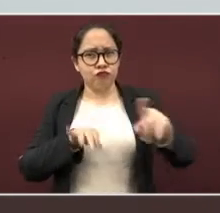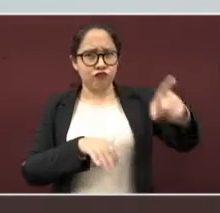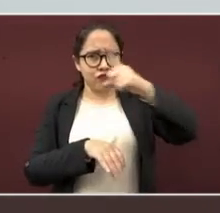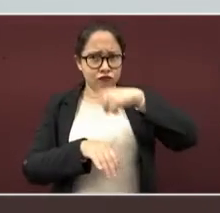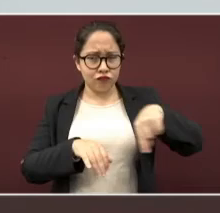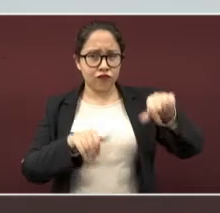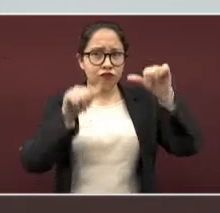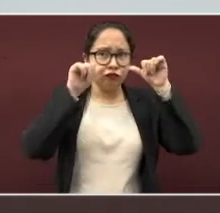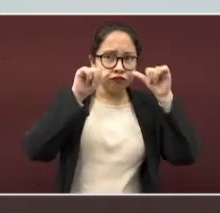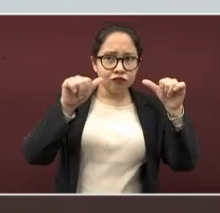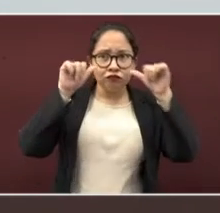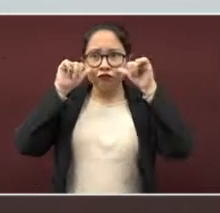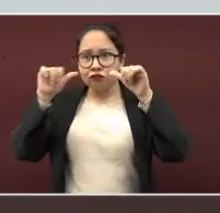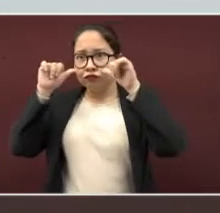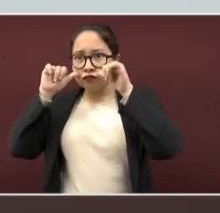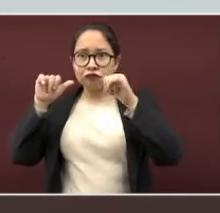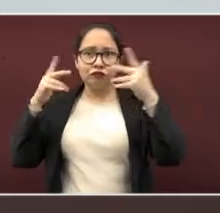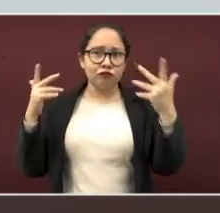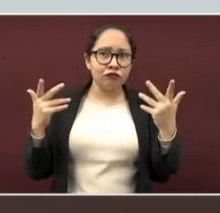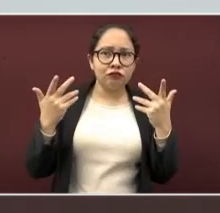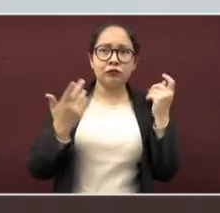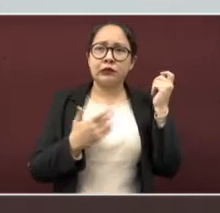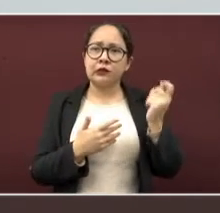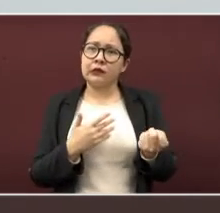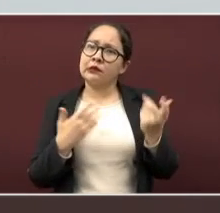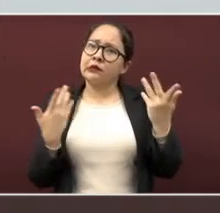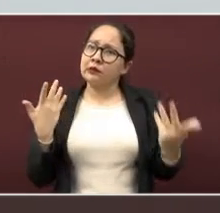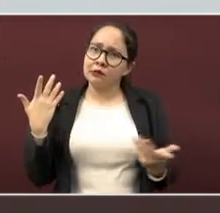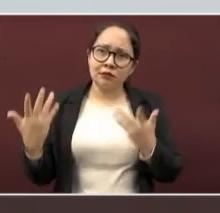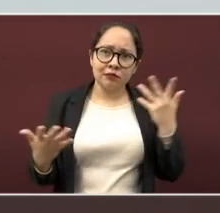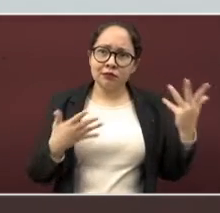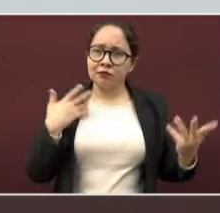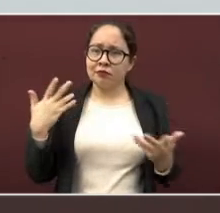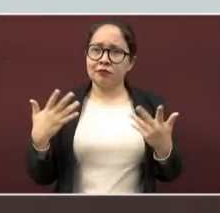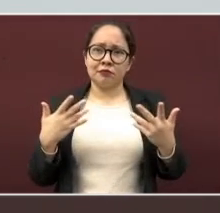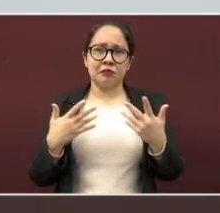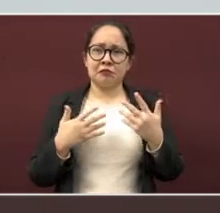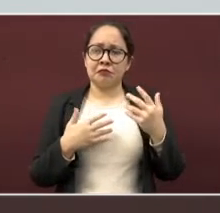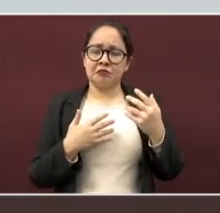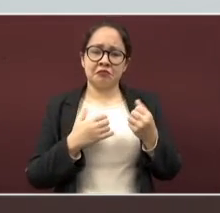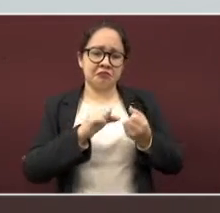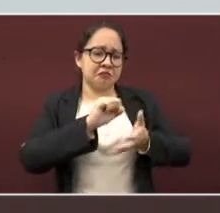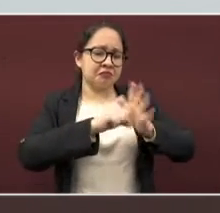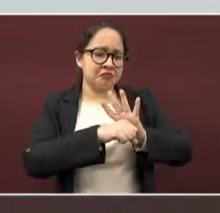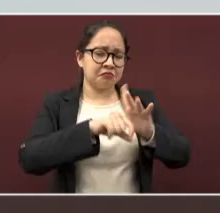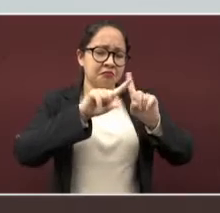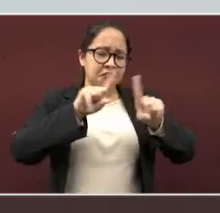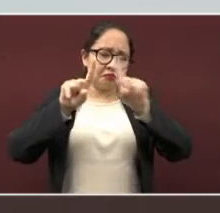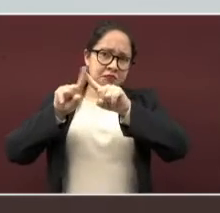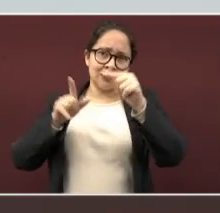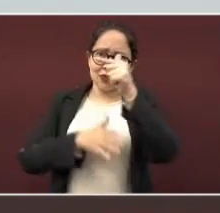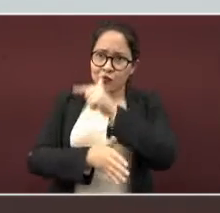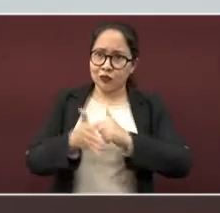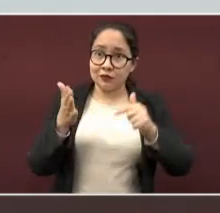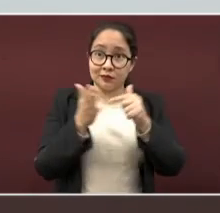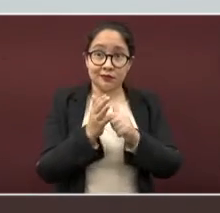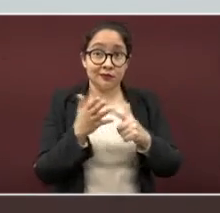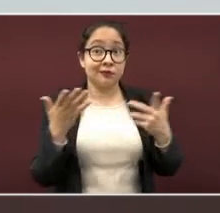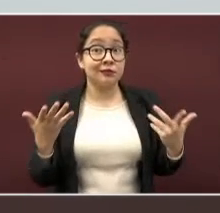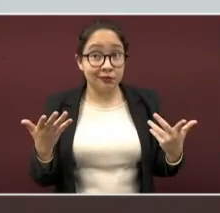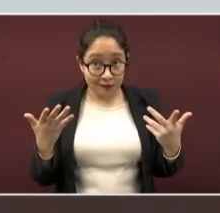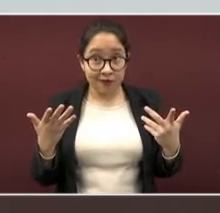el curso que está teniendo la epidemia por zarco 2 en los diferentes municipios en donde